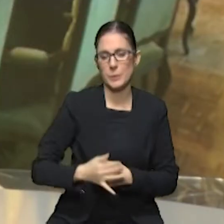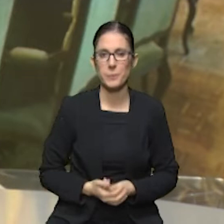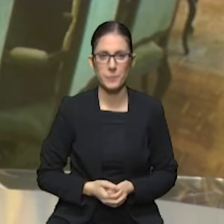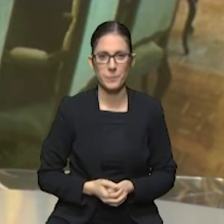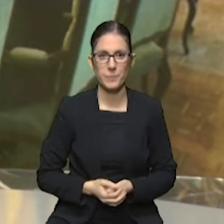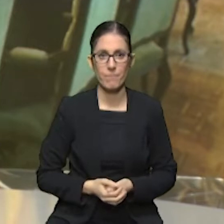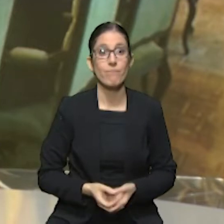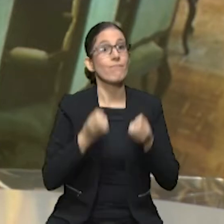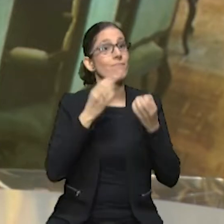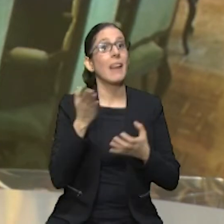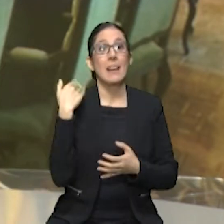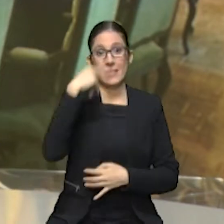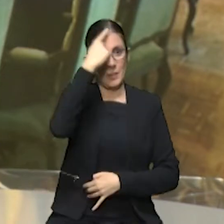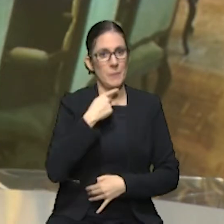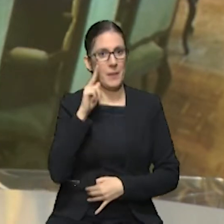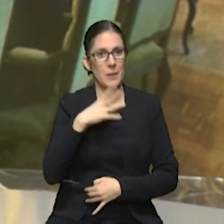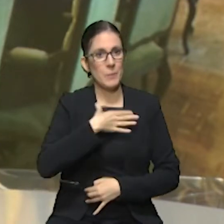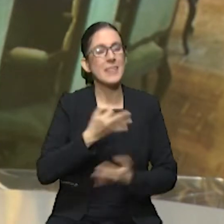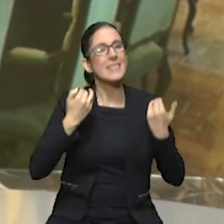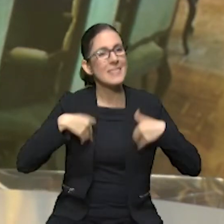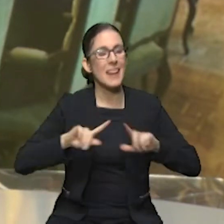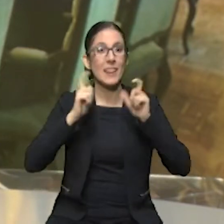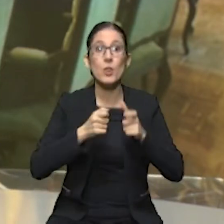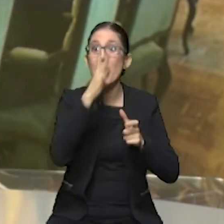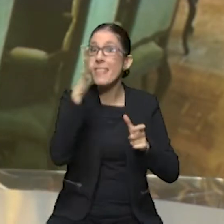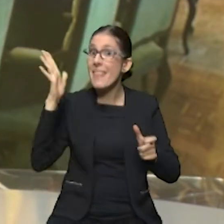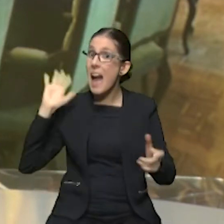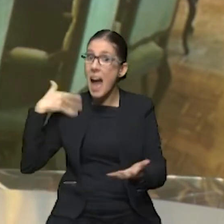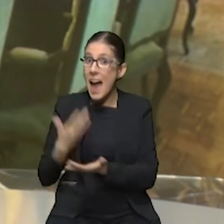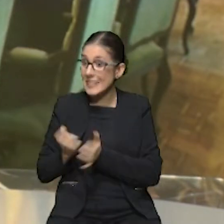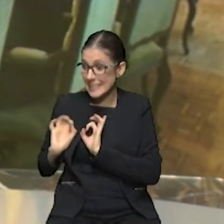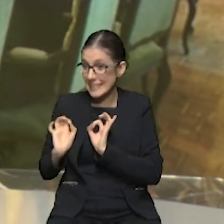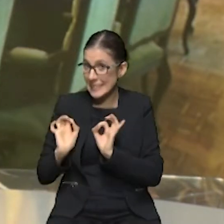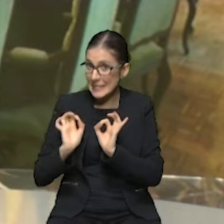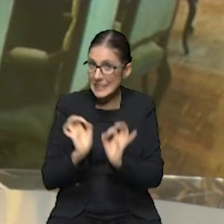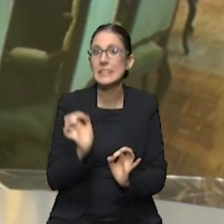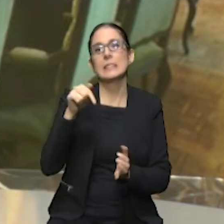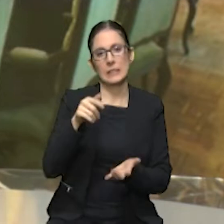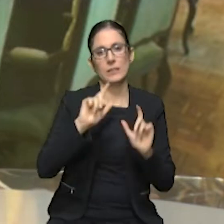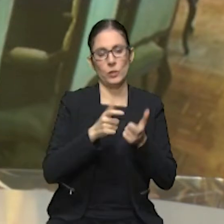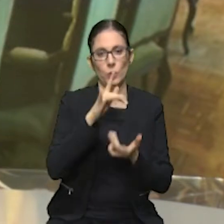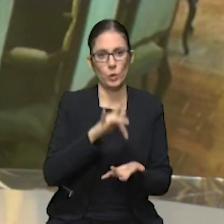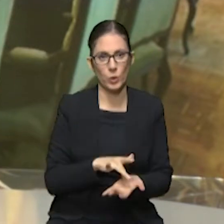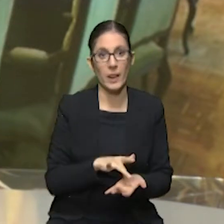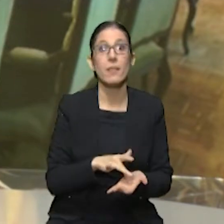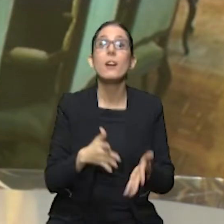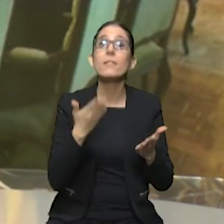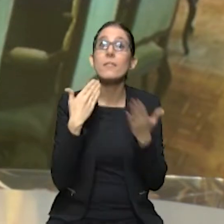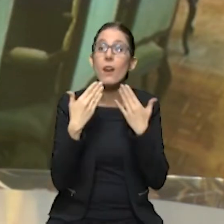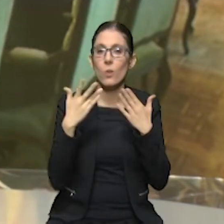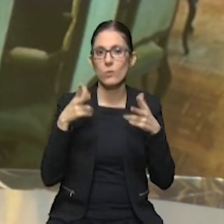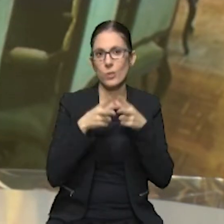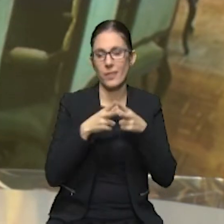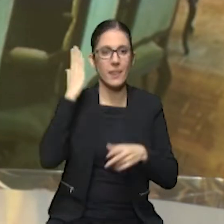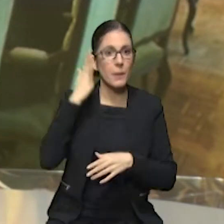Bueno, lo veíamos en las imágenes, ya se han reunido después de cinco años el Consejo del Diálogo Social de Navarra integrado por sindicatos como